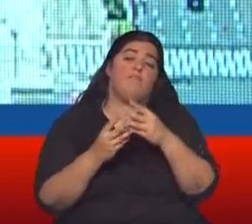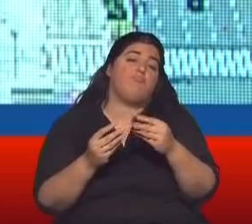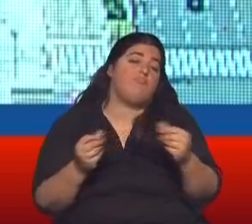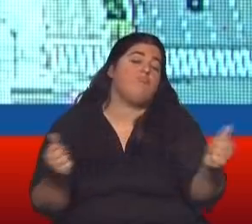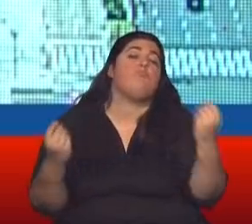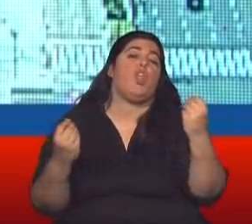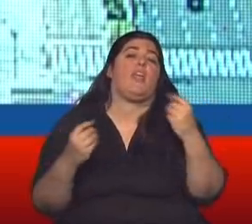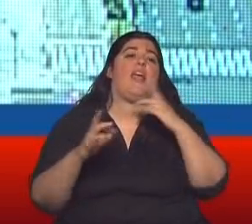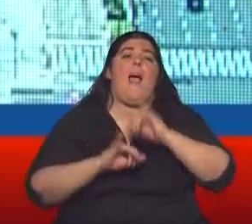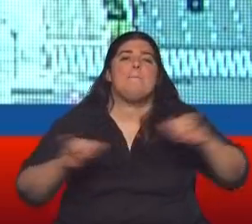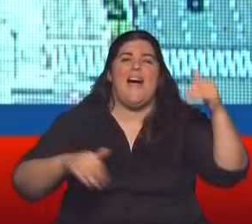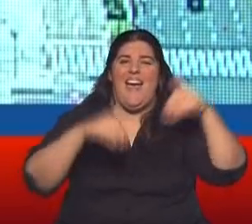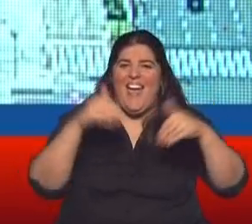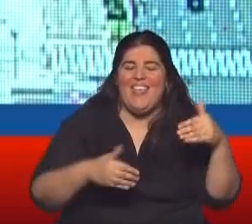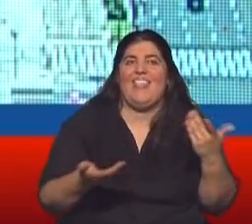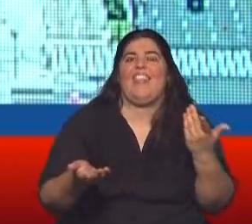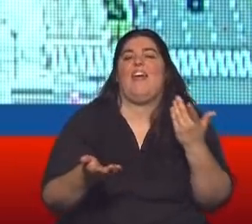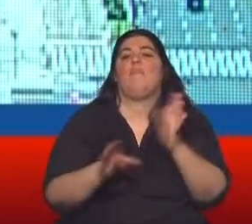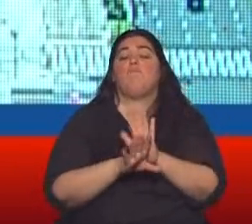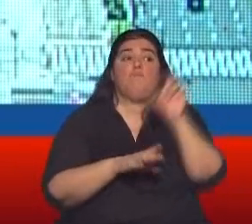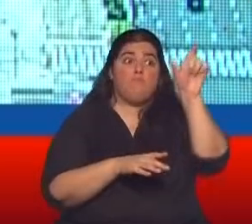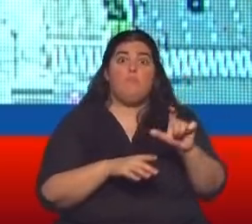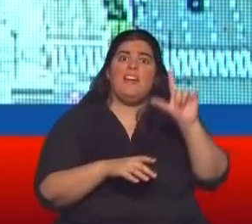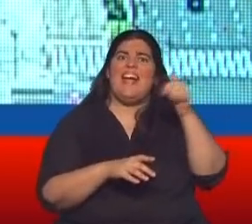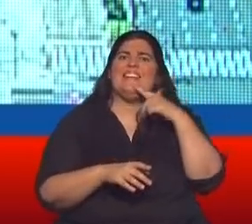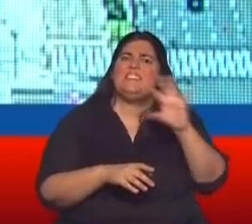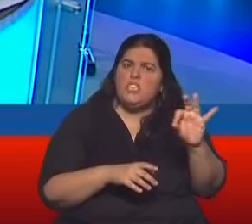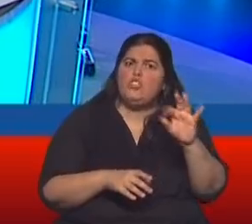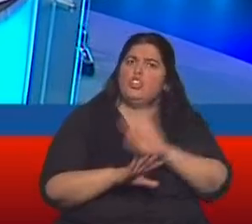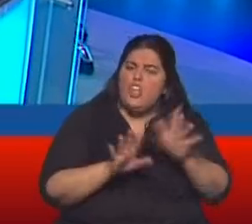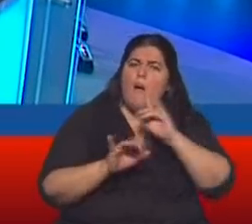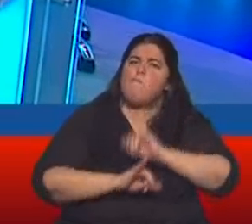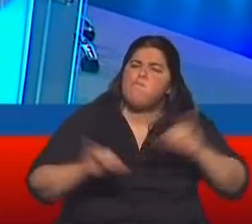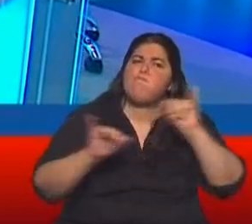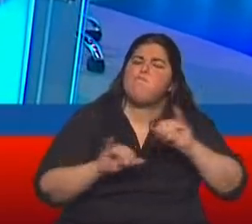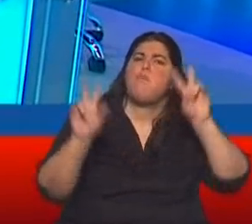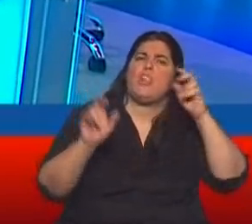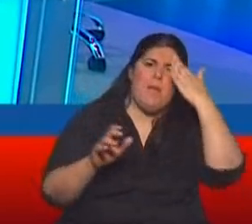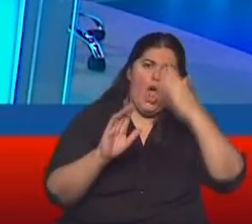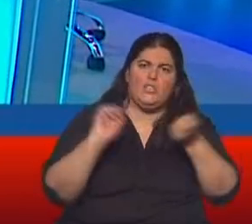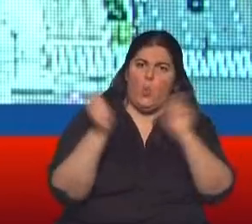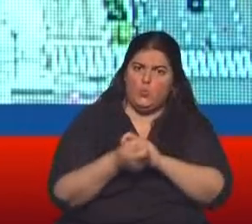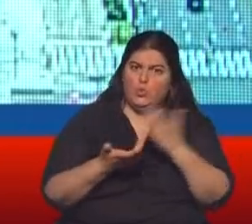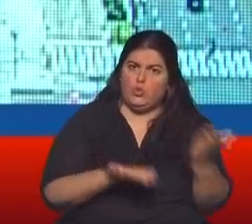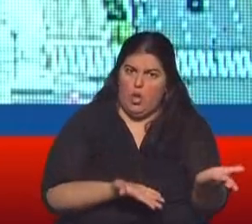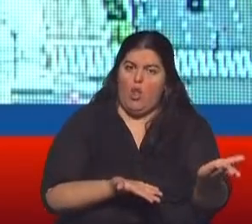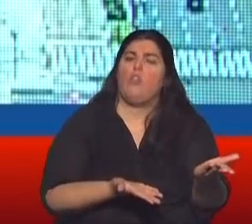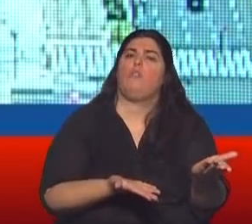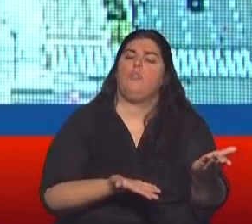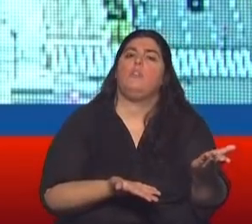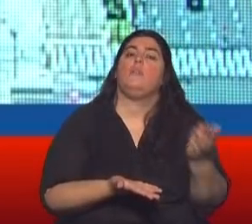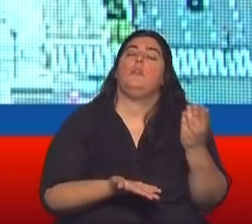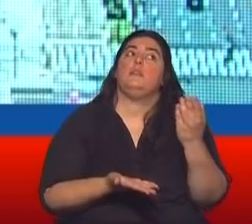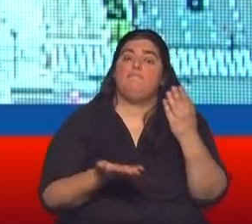electoral y porque, de hecho, Castillo hizo campaña con el tema de la reforma constitucional, pero me parece que, digamos,